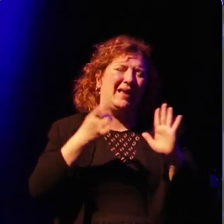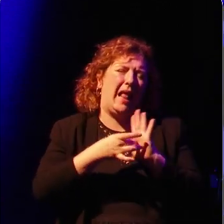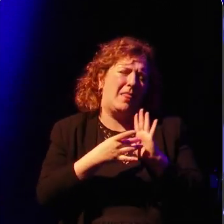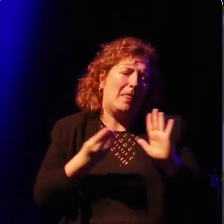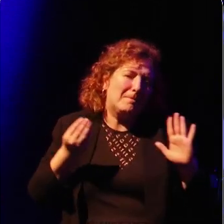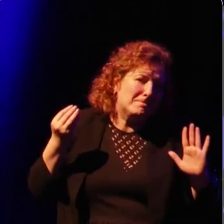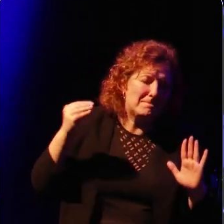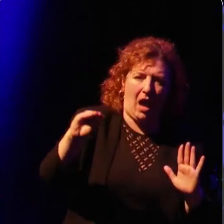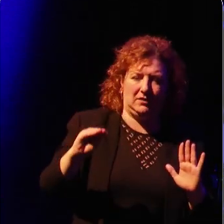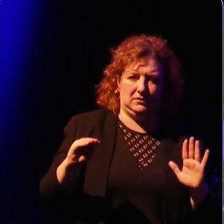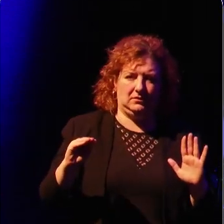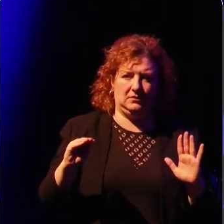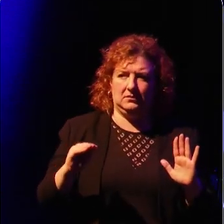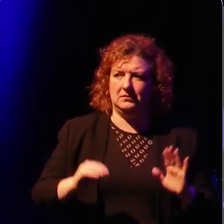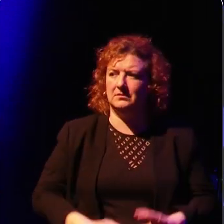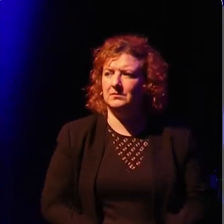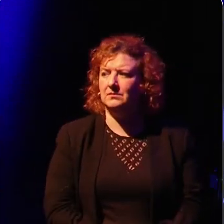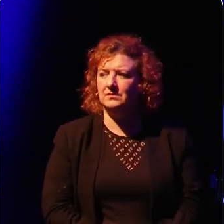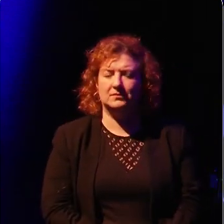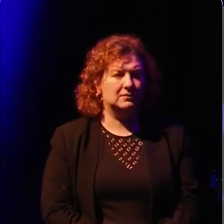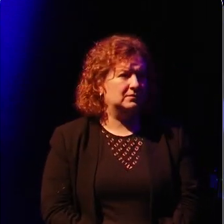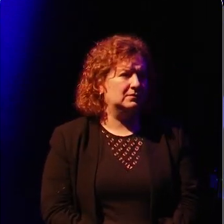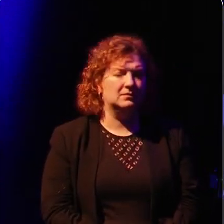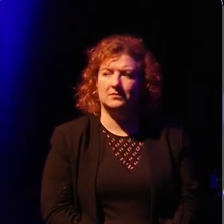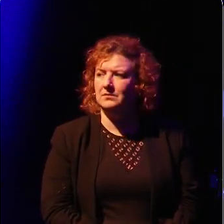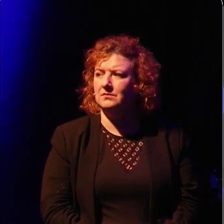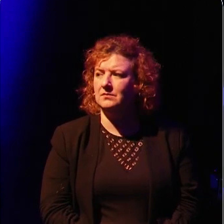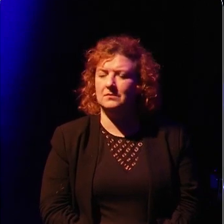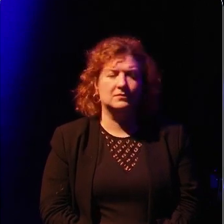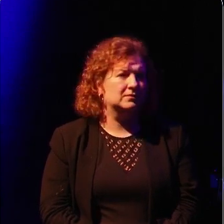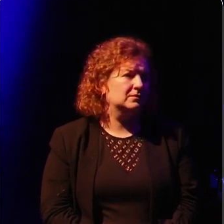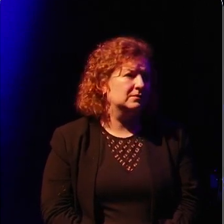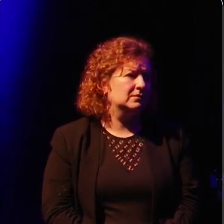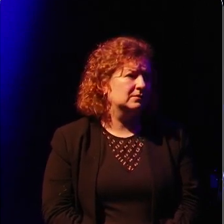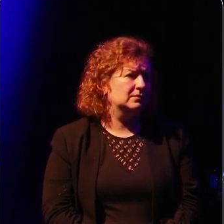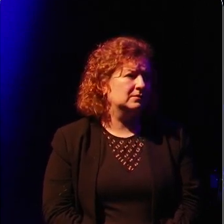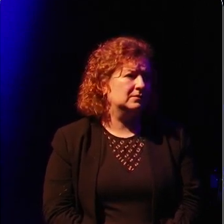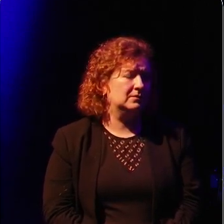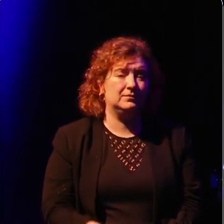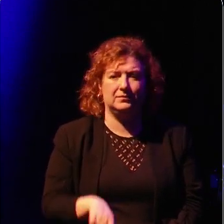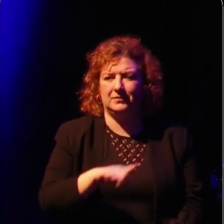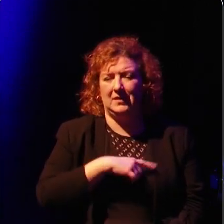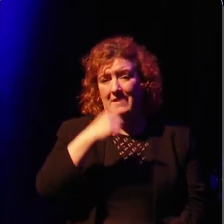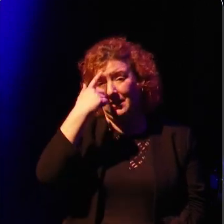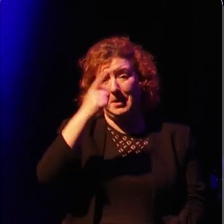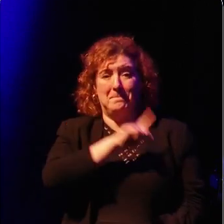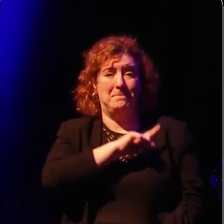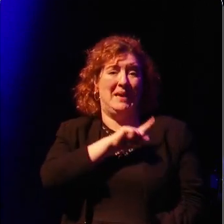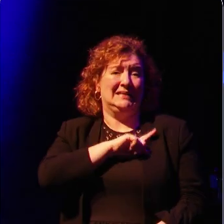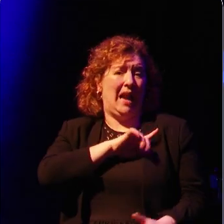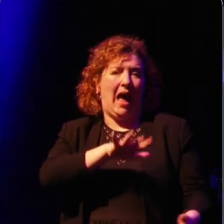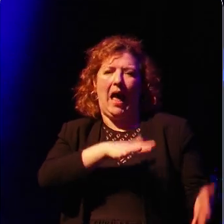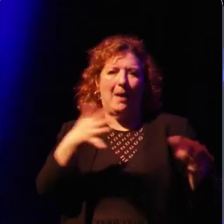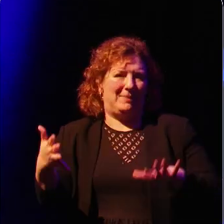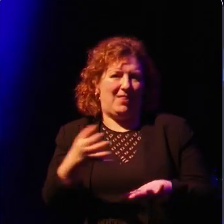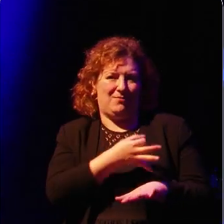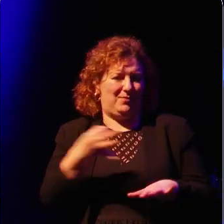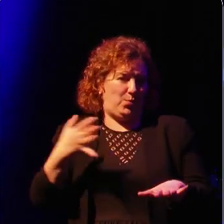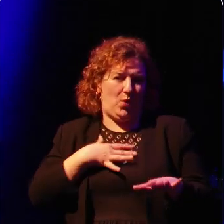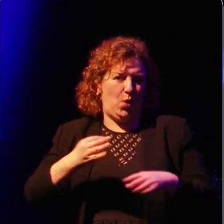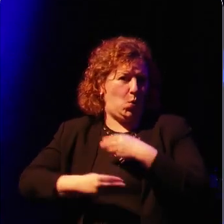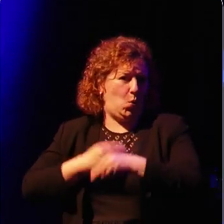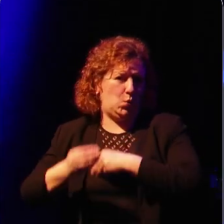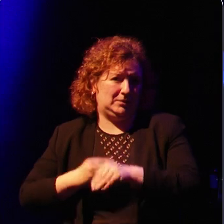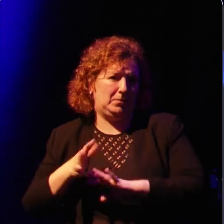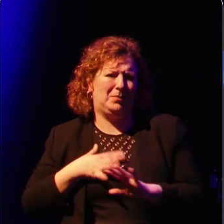calidad. Si os ocurren las aplicaciones de estos, brutales, especialmente militares, pero lo podría utilizar para más